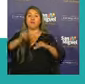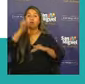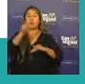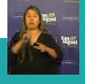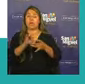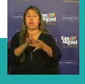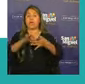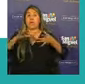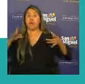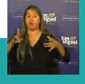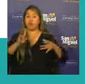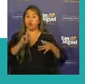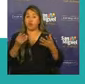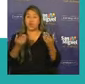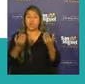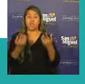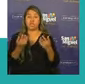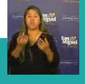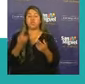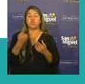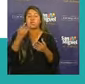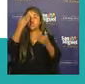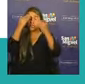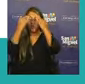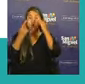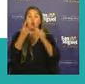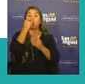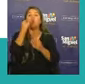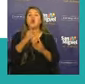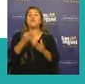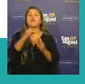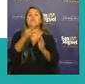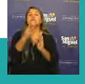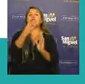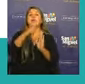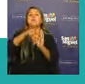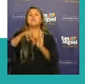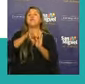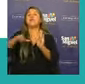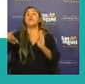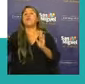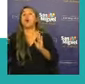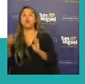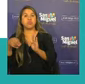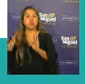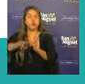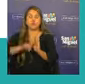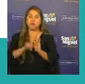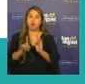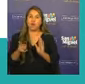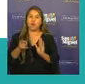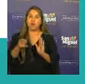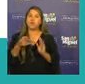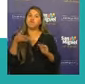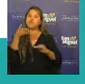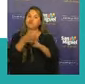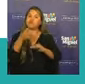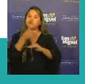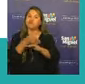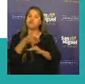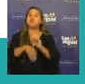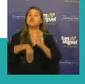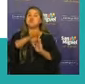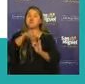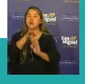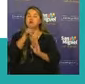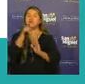psicólogo cada 3 meses, sino que necesitan un tratamiento más continuado, y desde ahí es que nuestro nuevo centro de salud mental